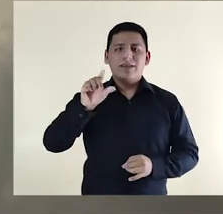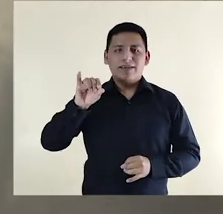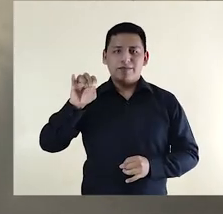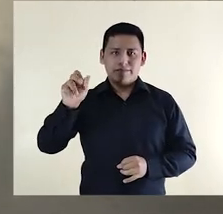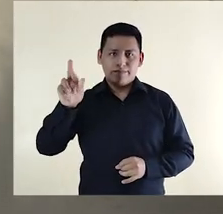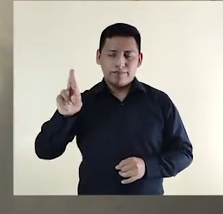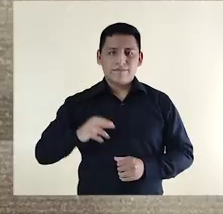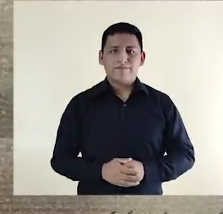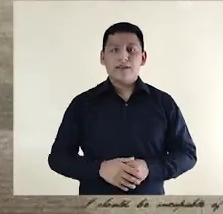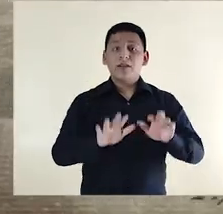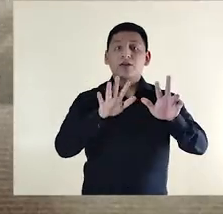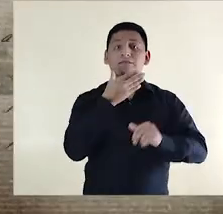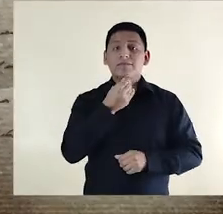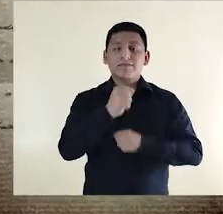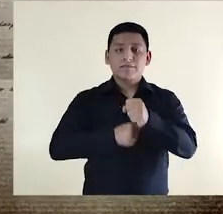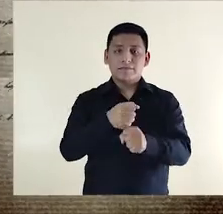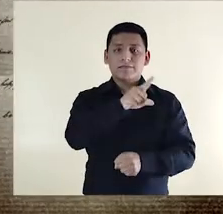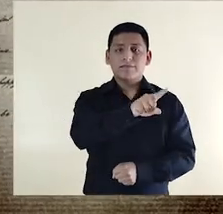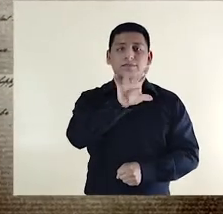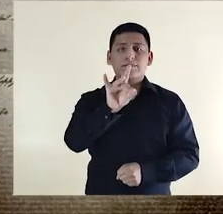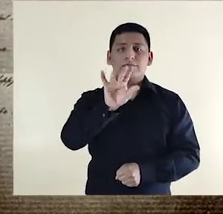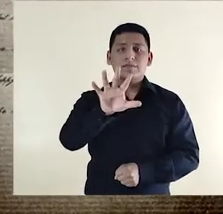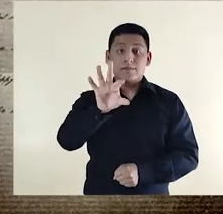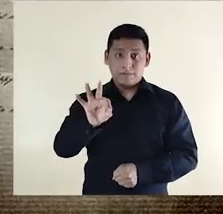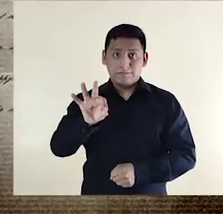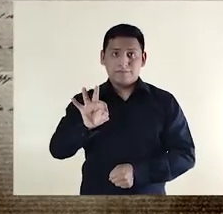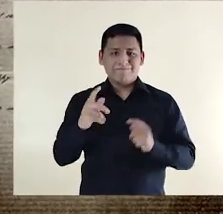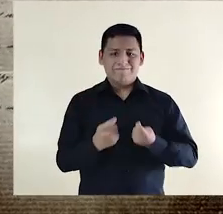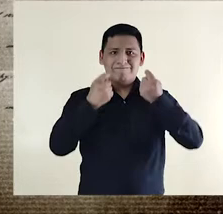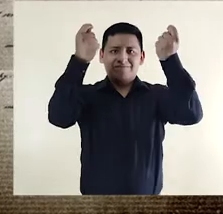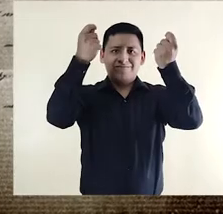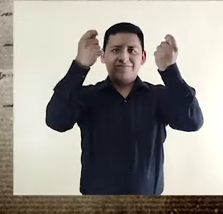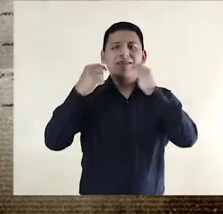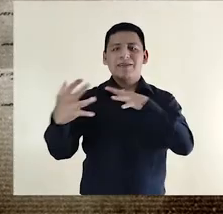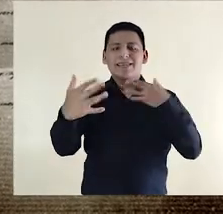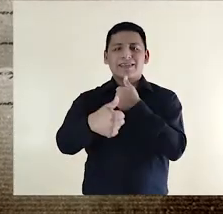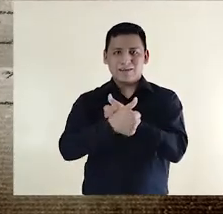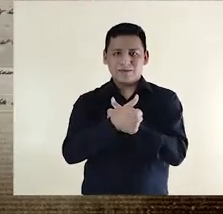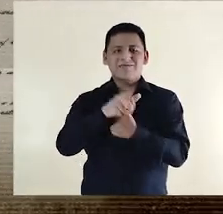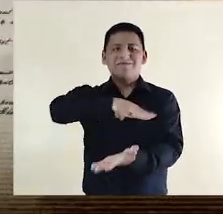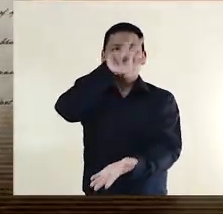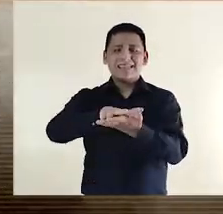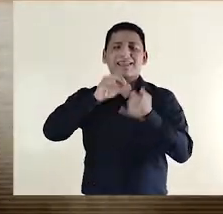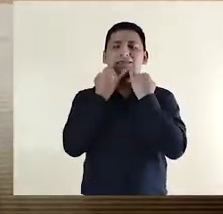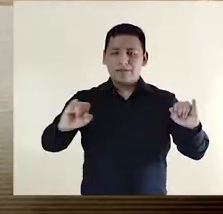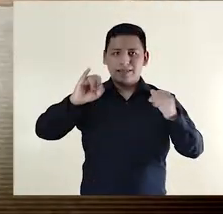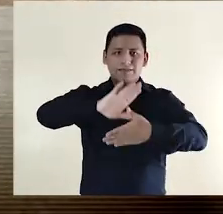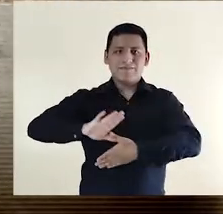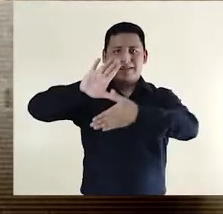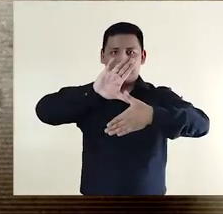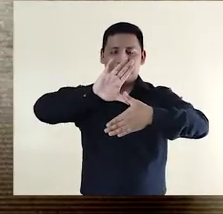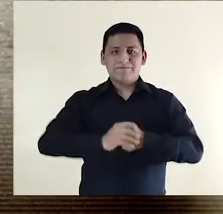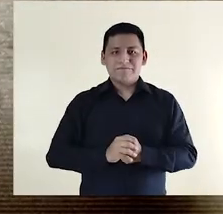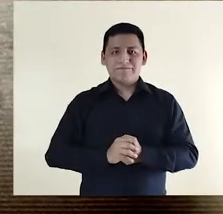Monumento a Bolívar. El 8 de diciembre de 1859, aniversario de la Batalla de Ayacucho, se selló la independencia de América.